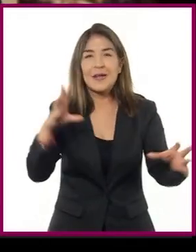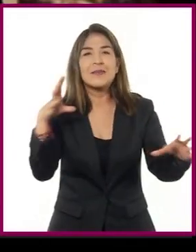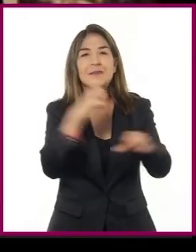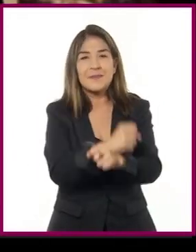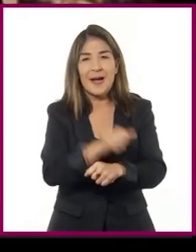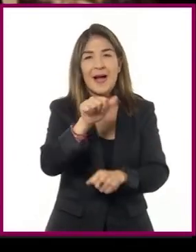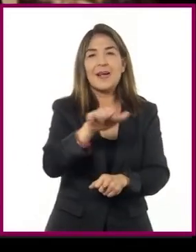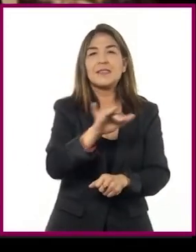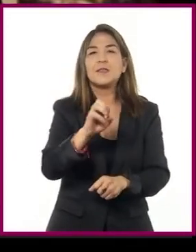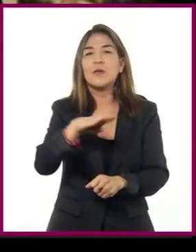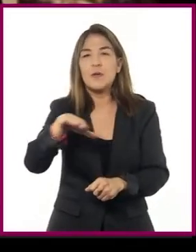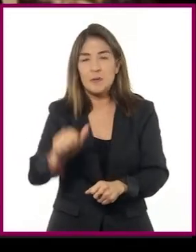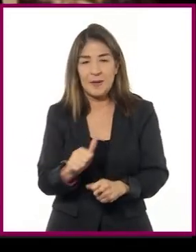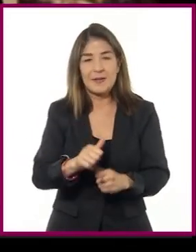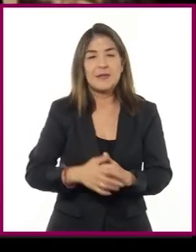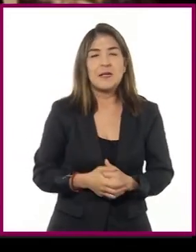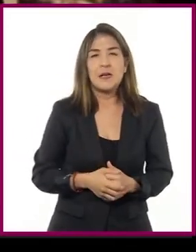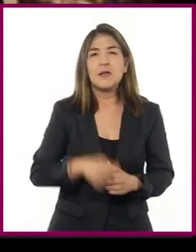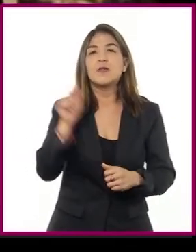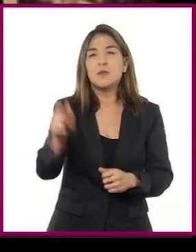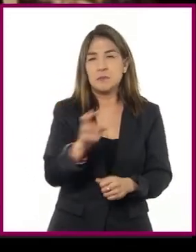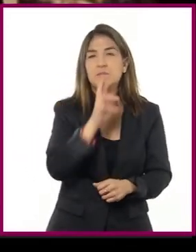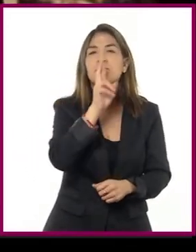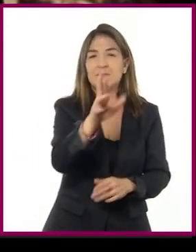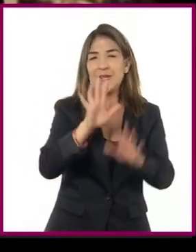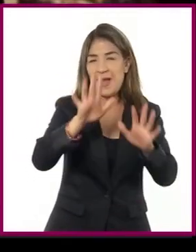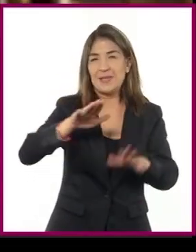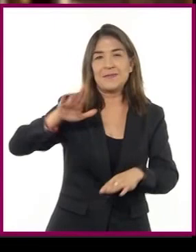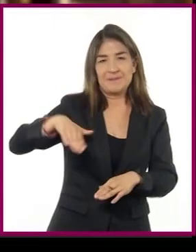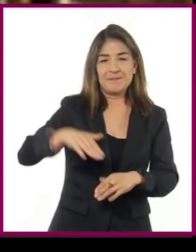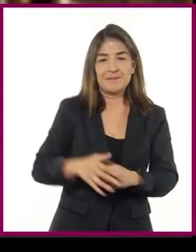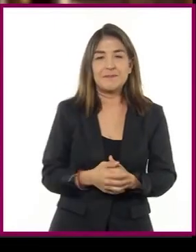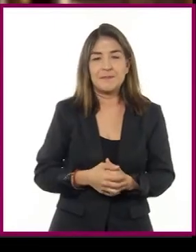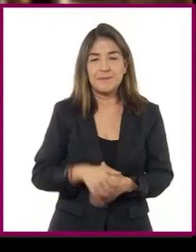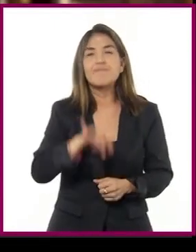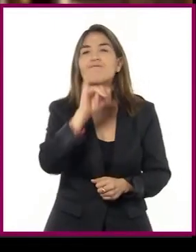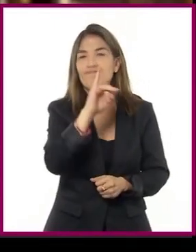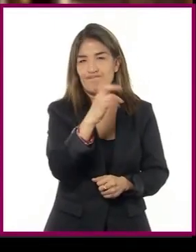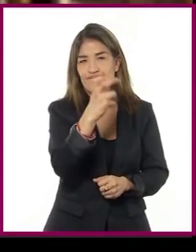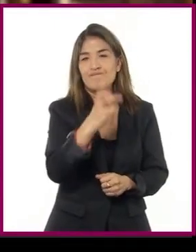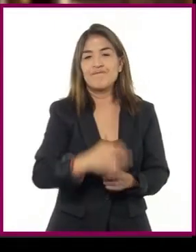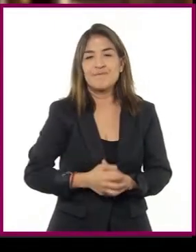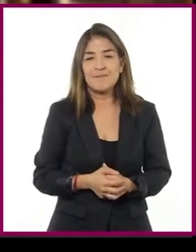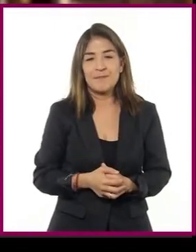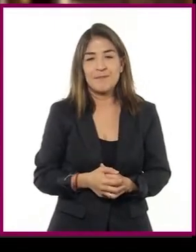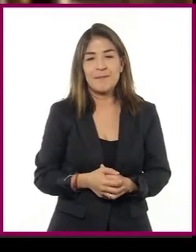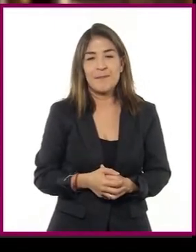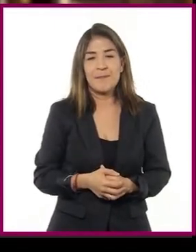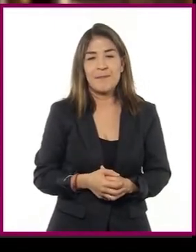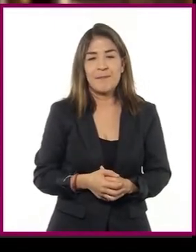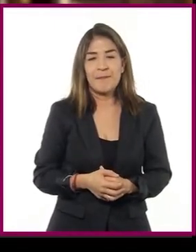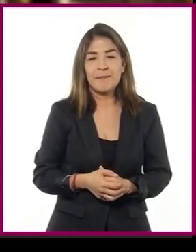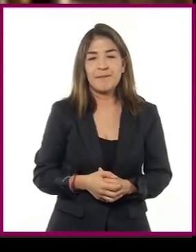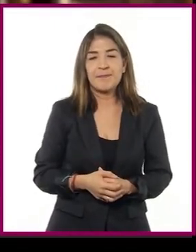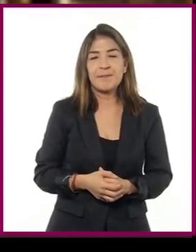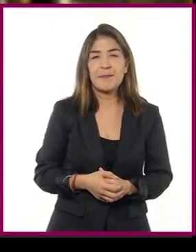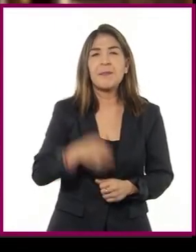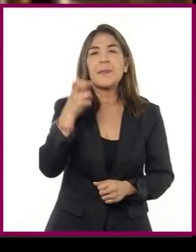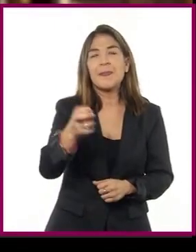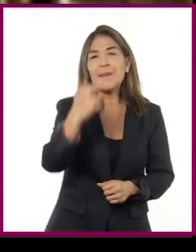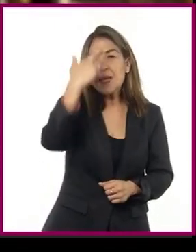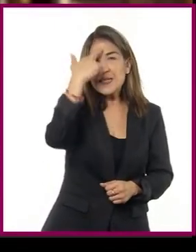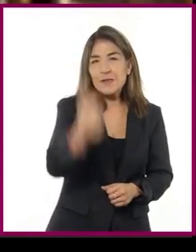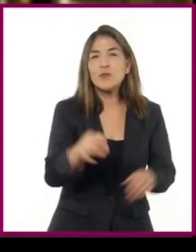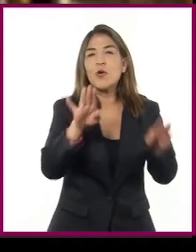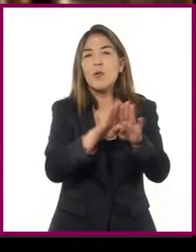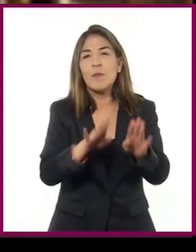axiomas y postulados ya anunciados anteriormente. Sí. Al razonamiento que seguimos